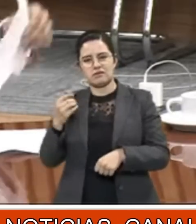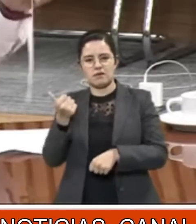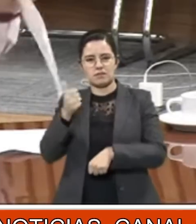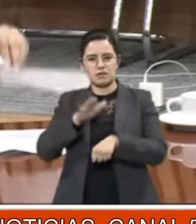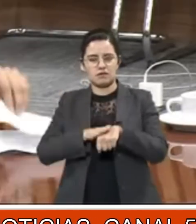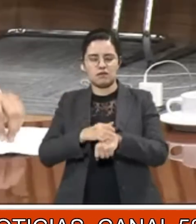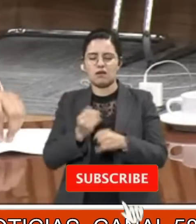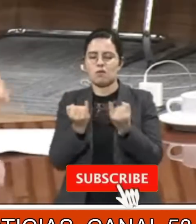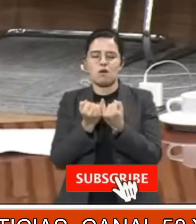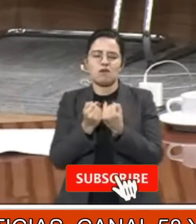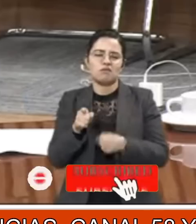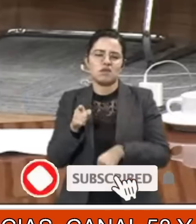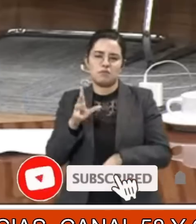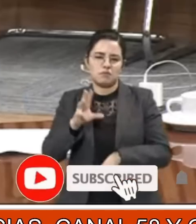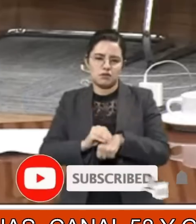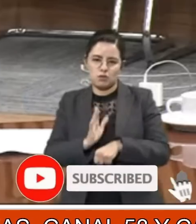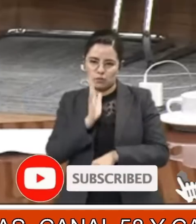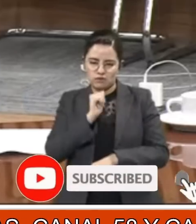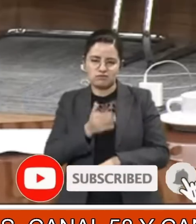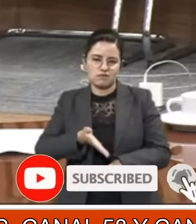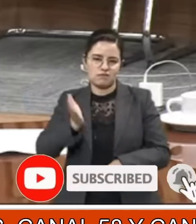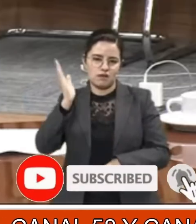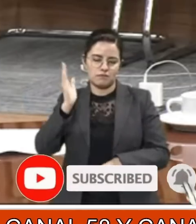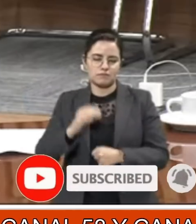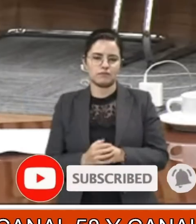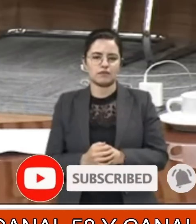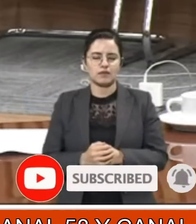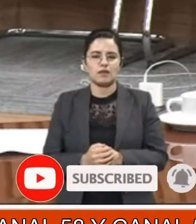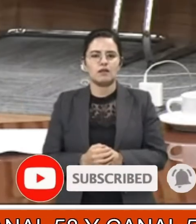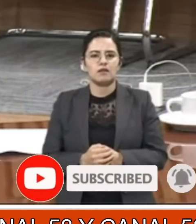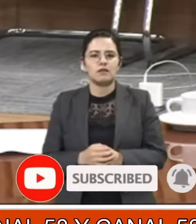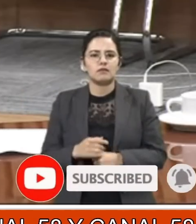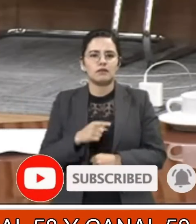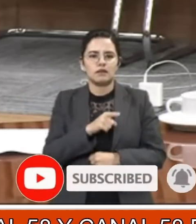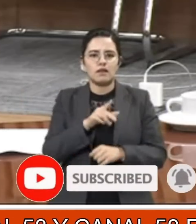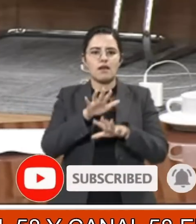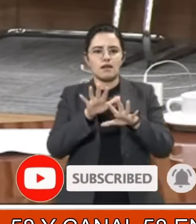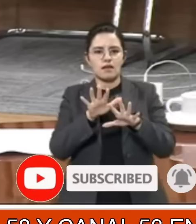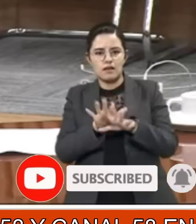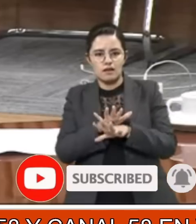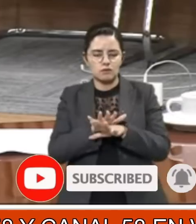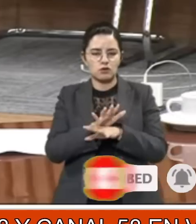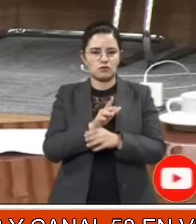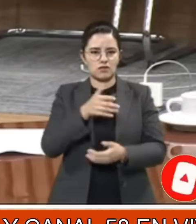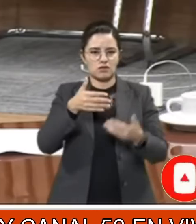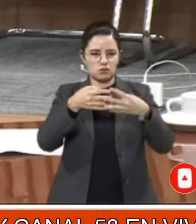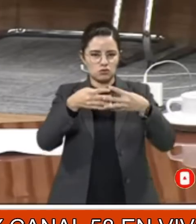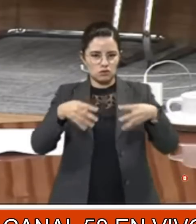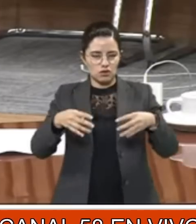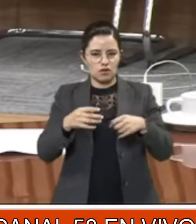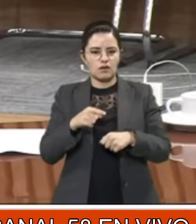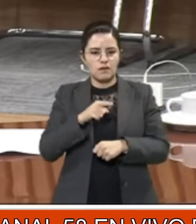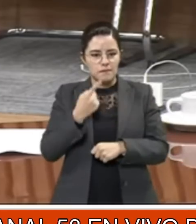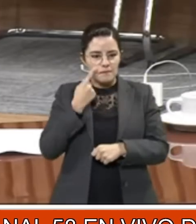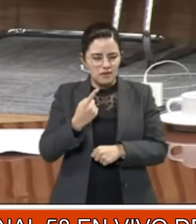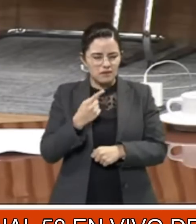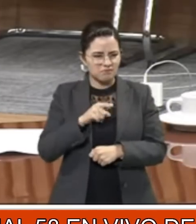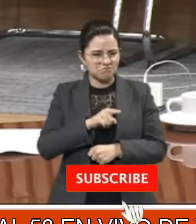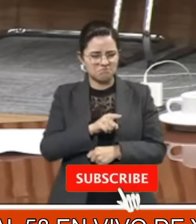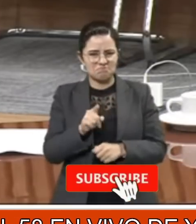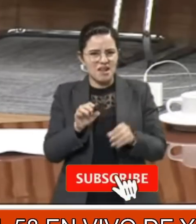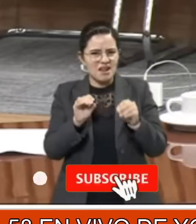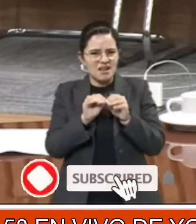la renuncia de la Secretaría Ejecutiva del licenciado Edmundo Jacobo. Para nosotros no es ninguna sorpresa, no es ningún misterio, pues